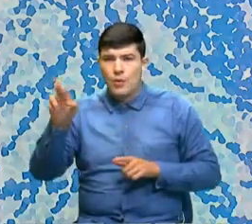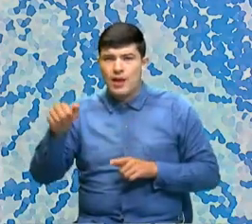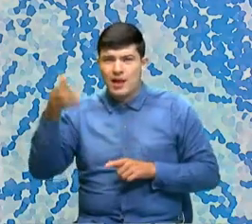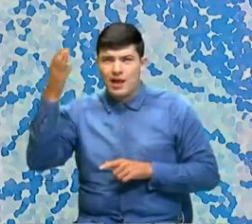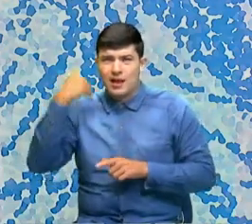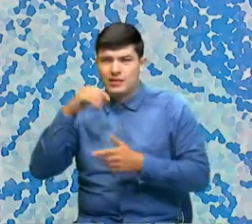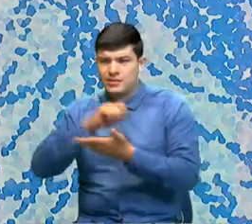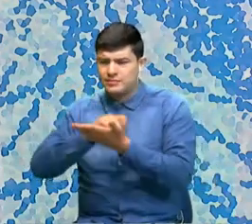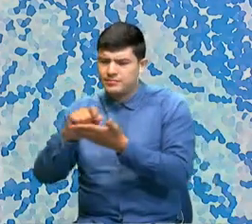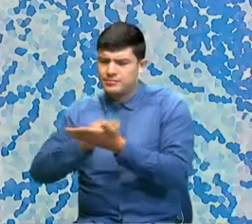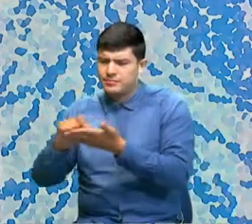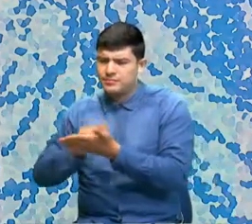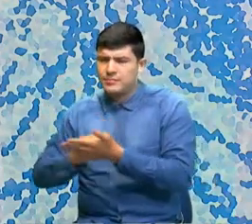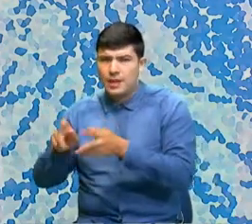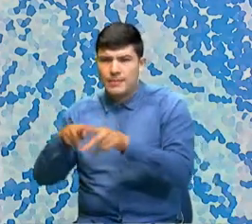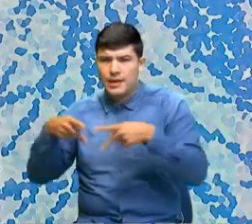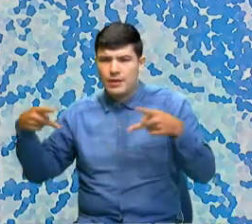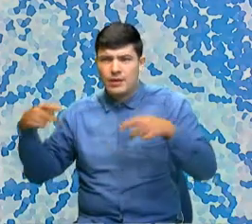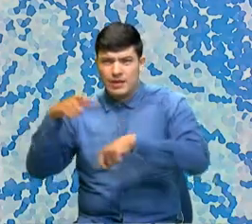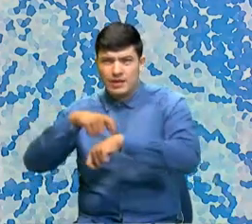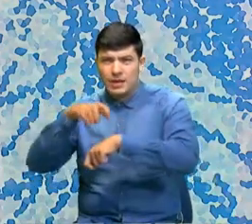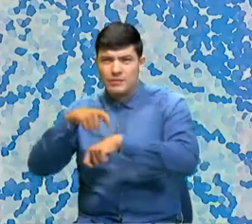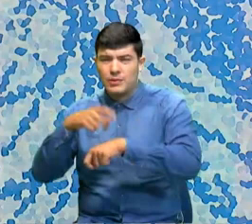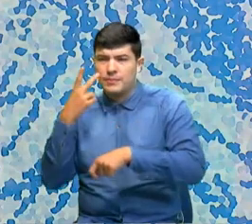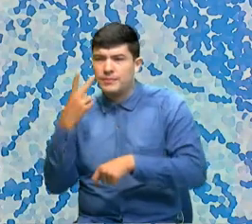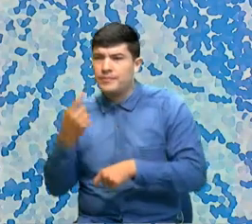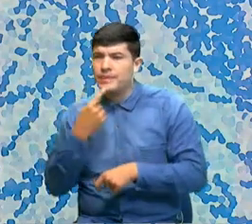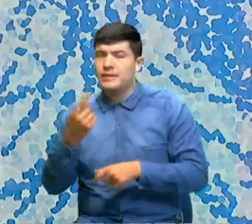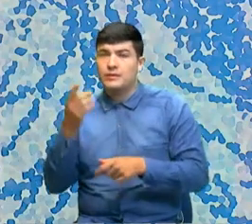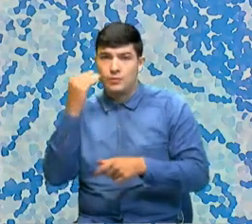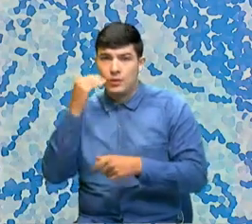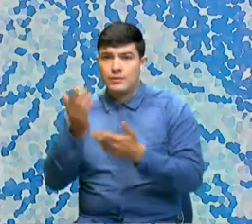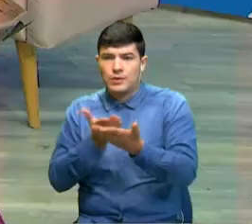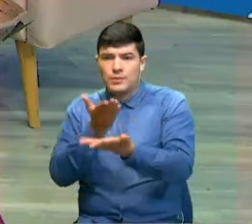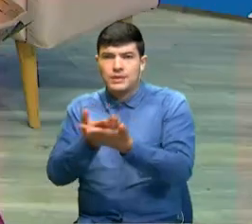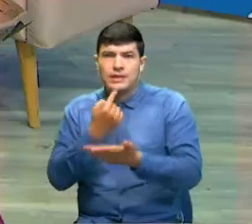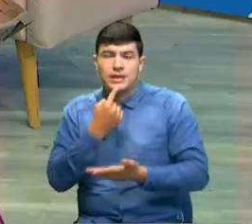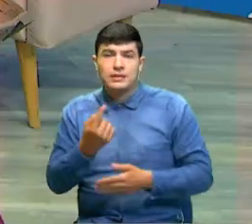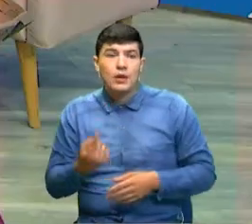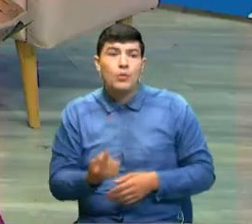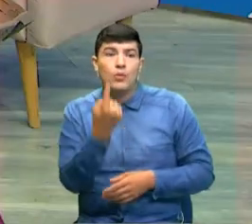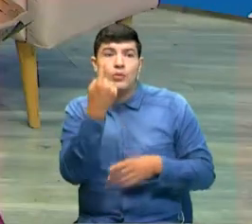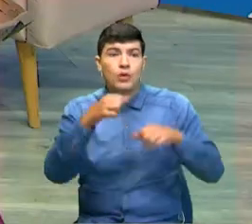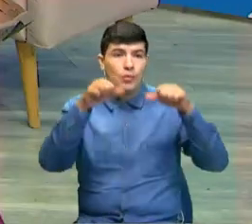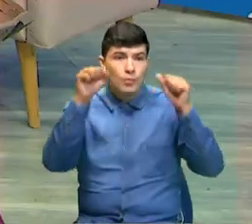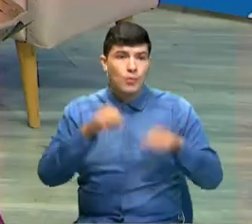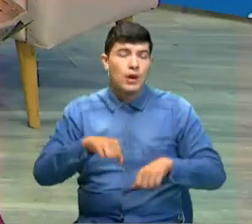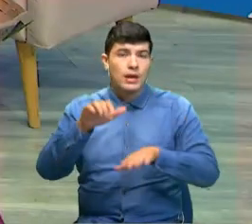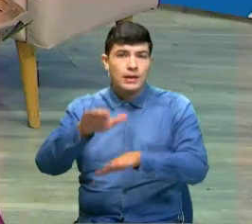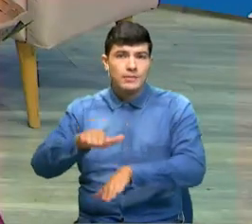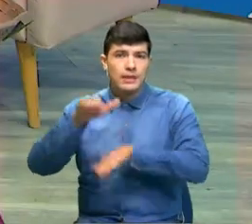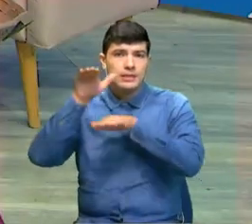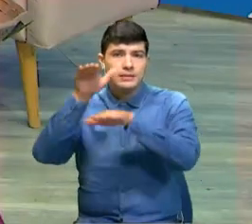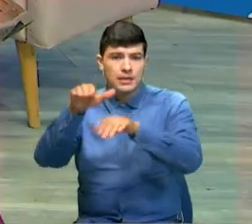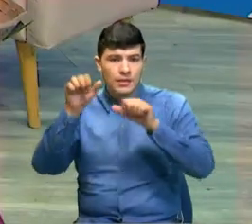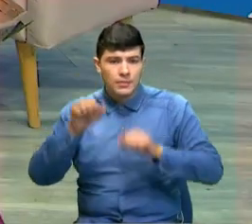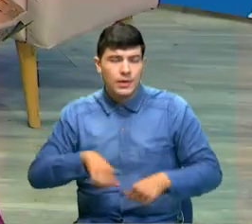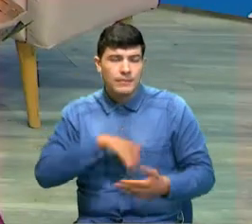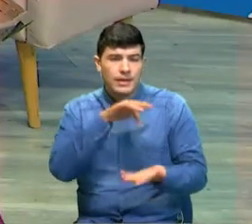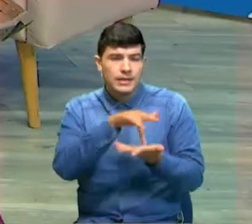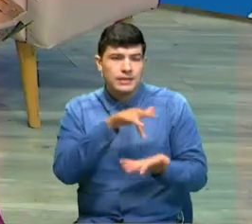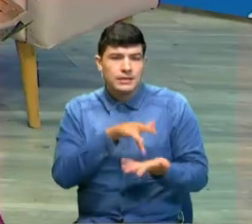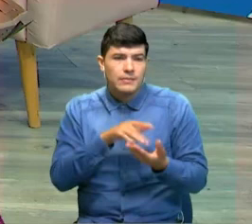apartes en el periódico El Tiempo, ella planteaba que el único que puede tener representatividad para asistir al